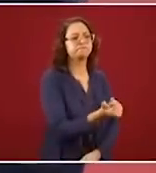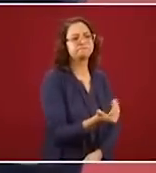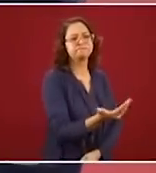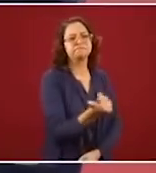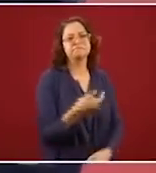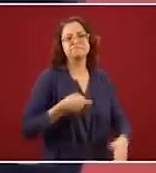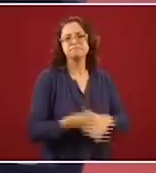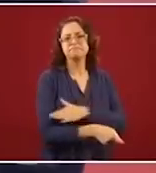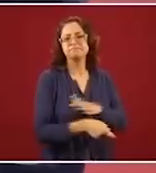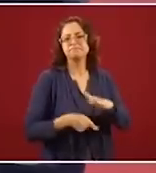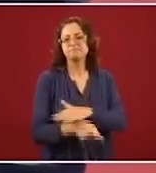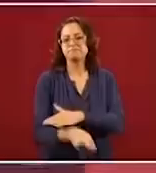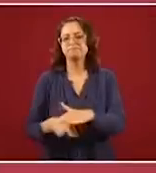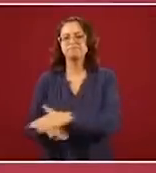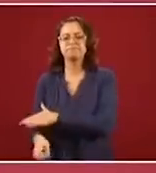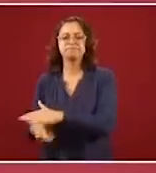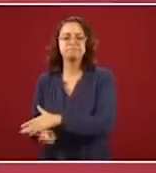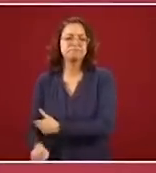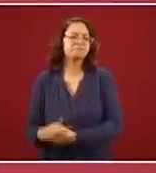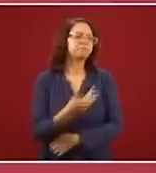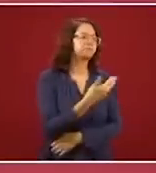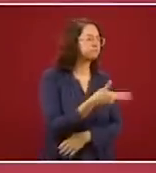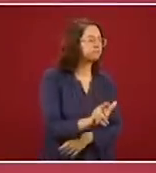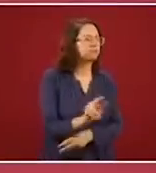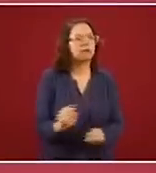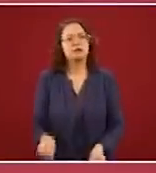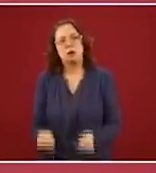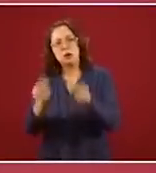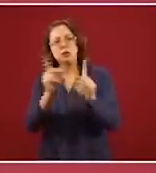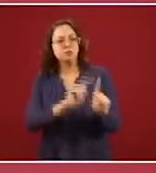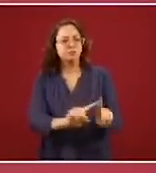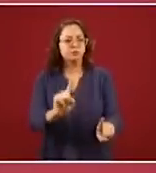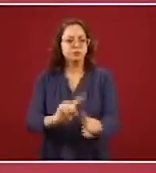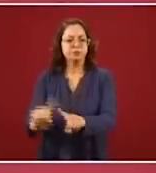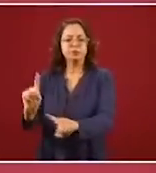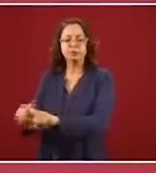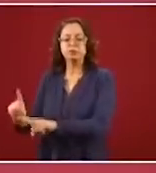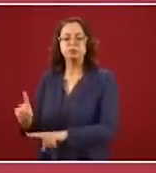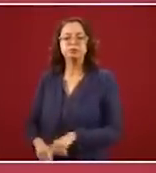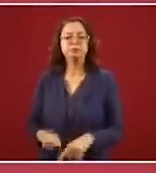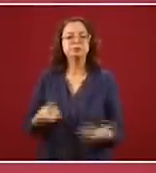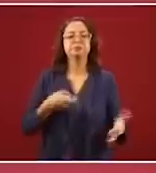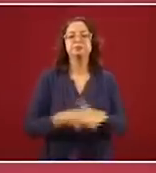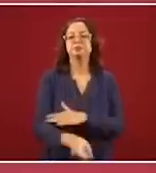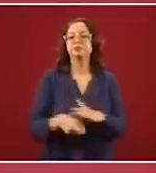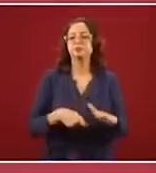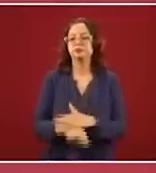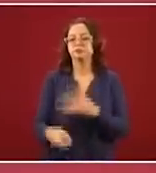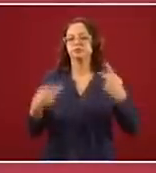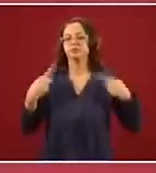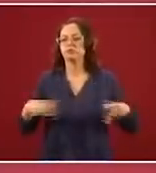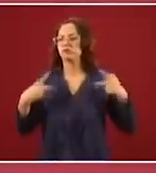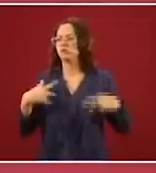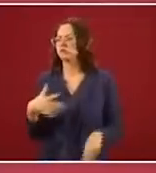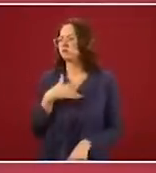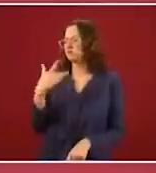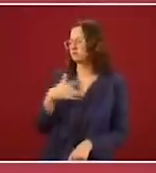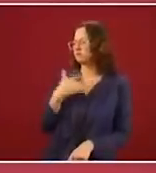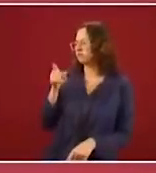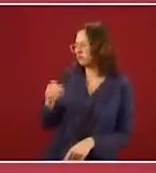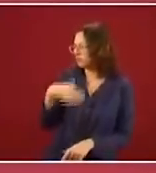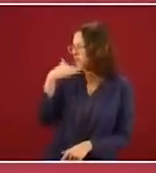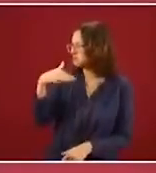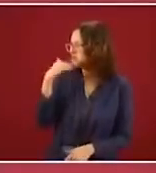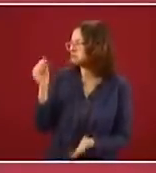restaurantes o a cualquier otro negocio, pues entonces la gente va a decir, eso de que ya